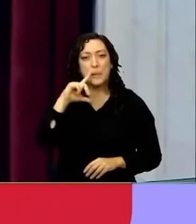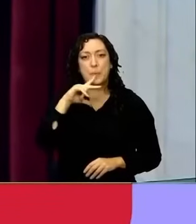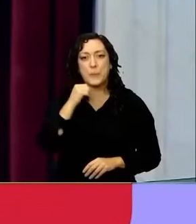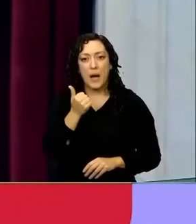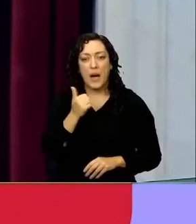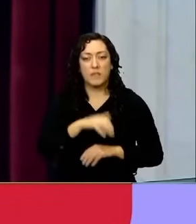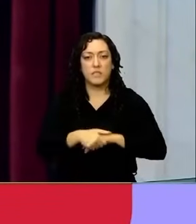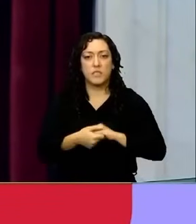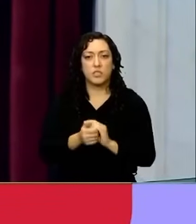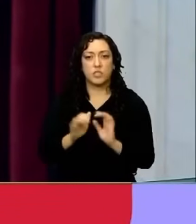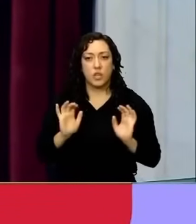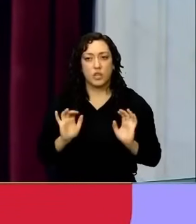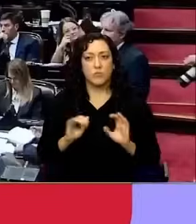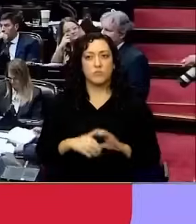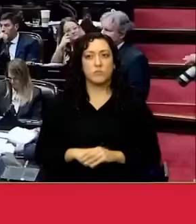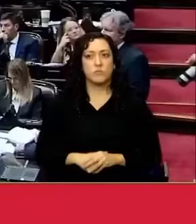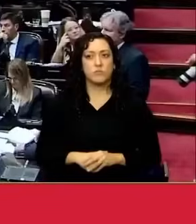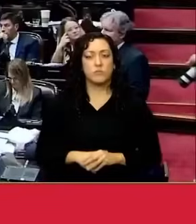¿Abstención?